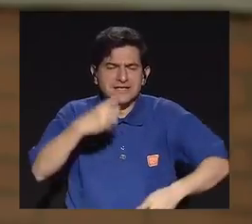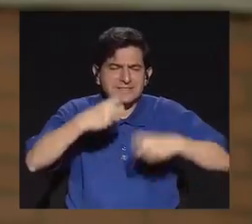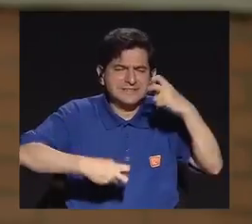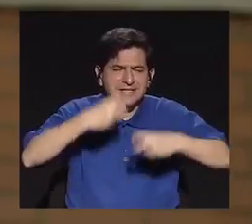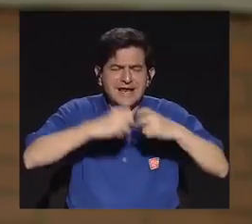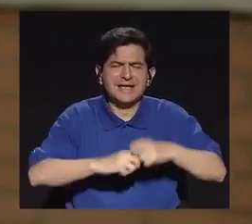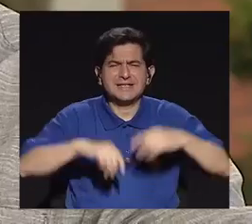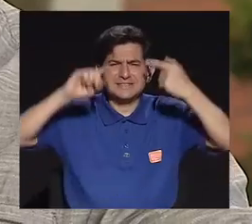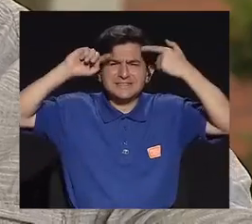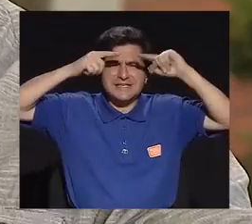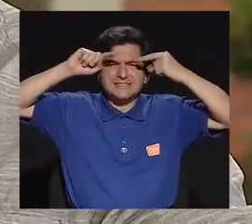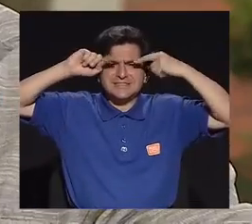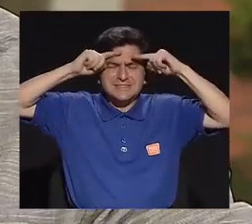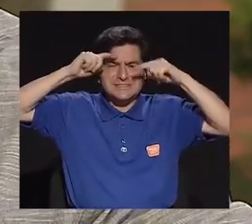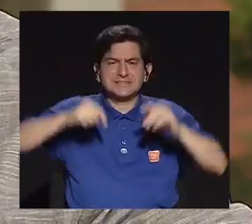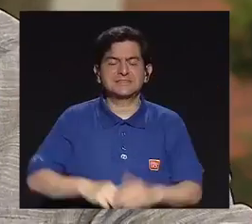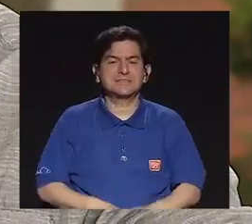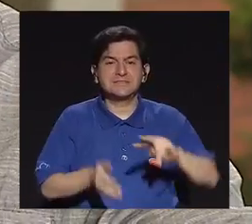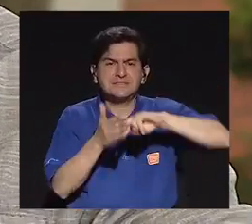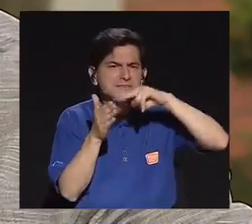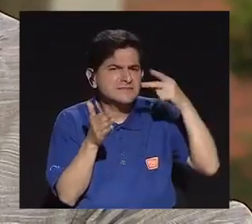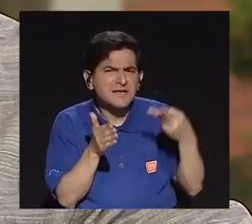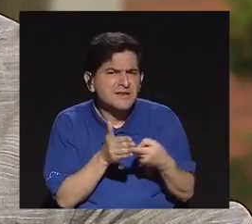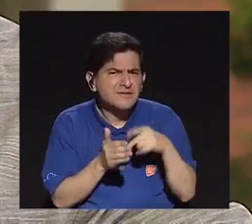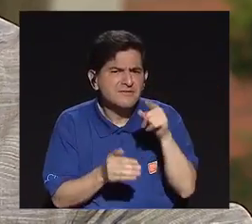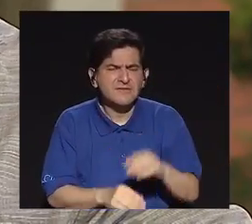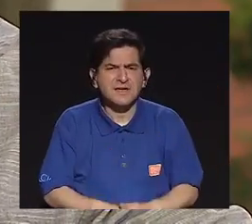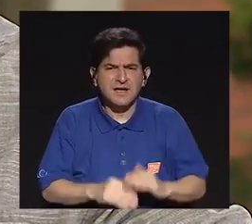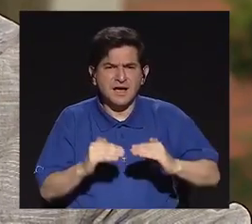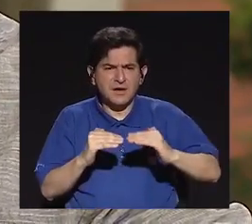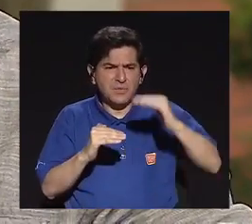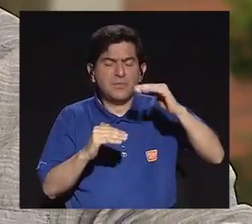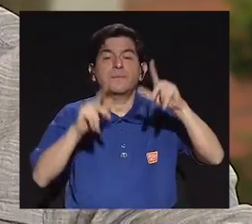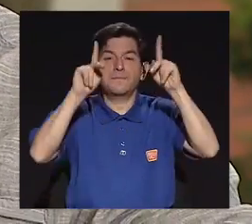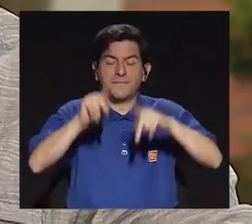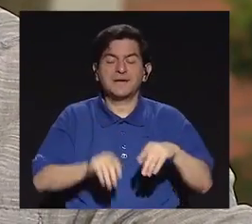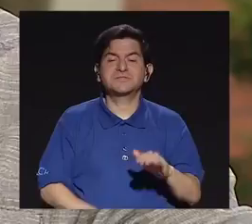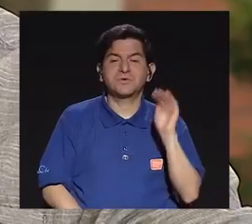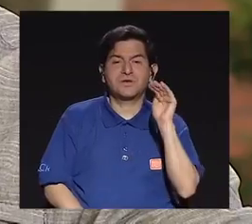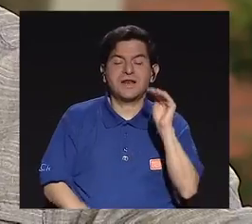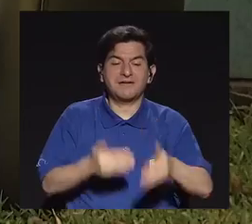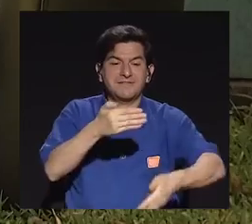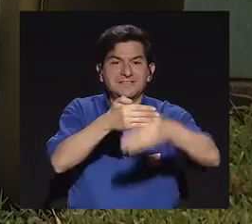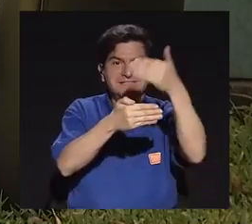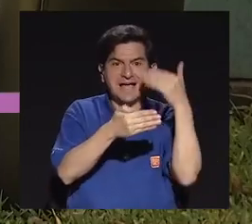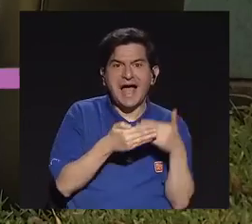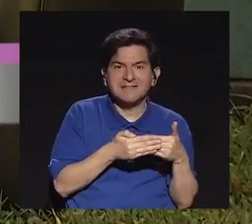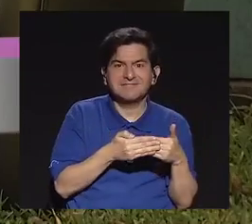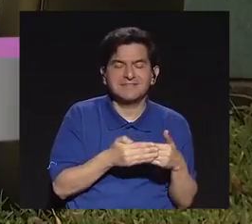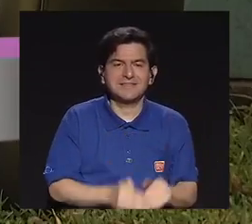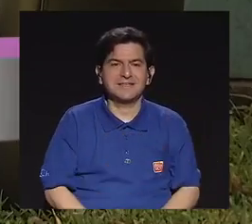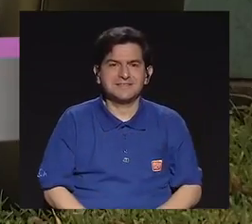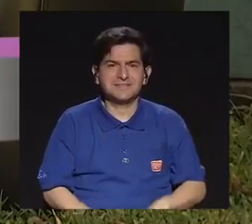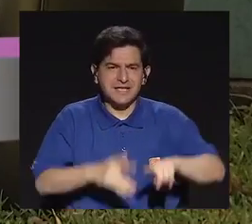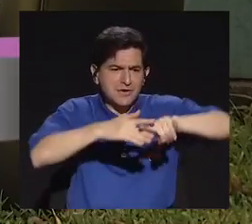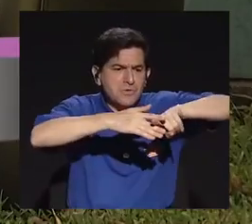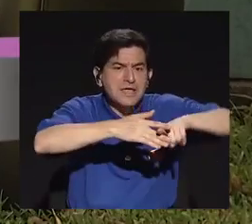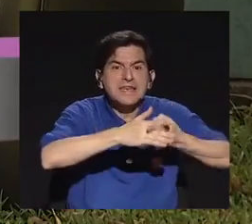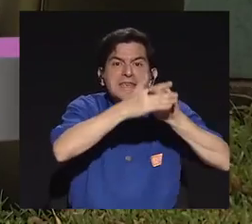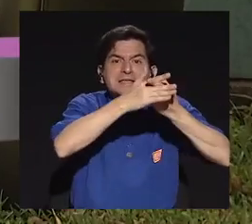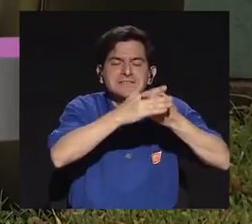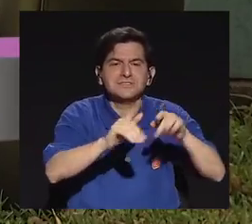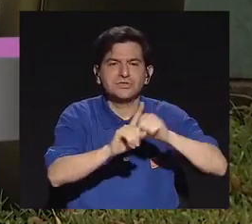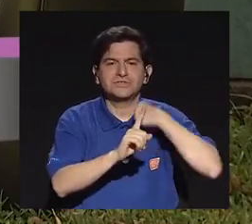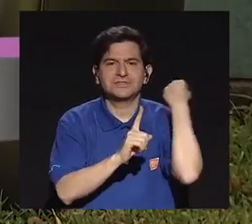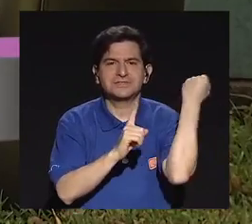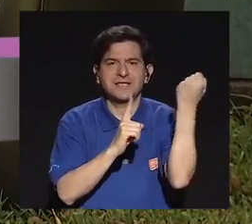crisis de cefalea. Como ¿verdad? Un pródromo es como un antesala. Sí, lo que le avisa al paciente 10, 15 minutos antes, ¿verdad? Como un aura o un pródromo de la